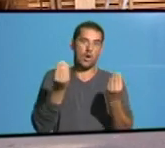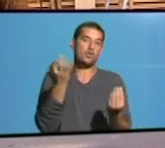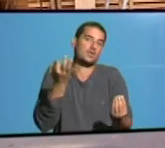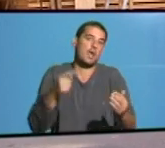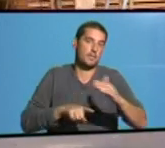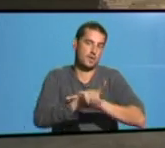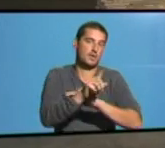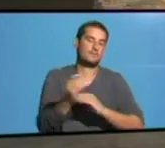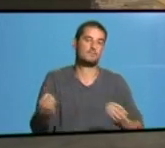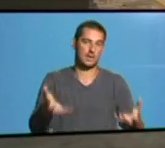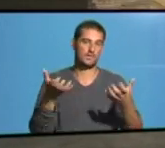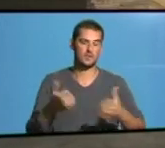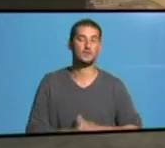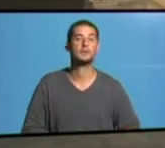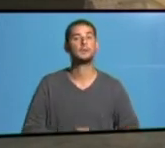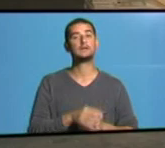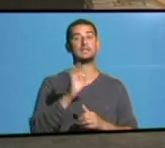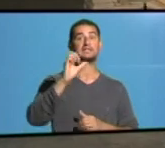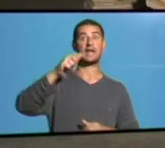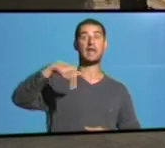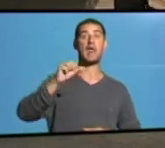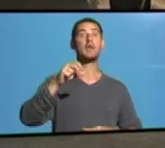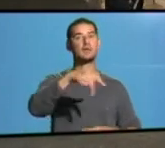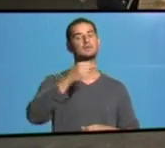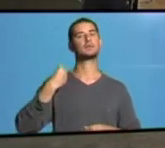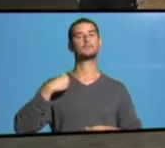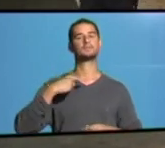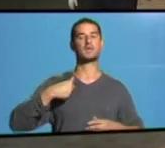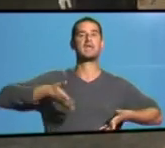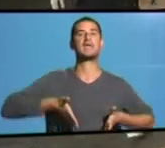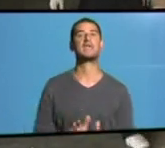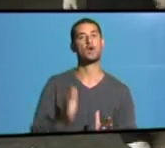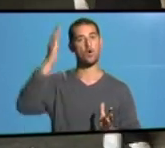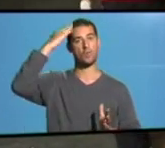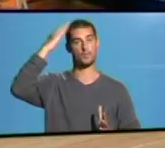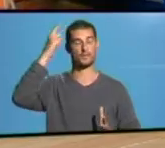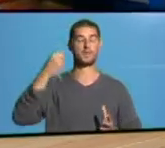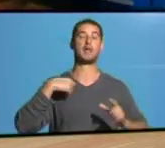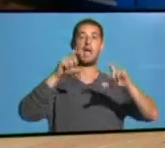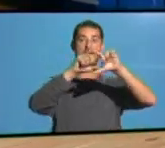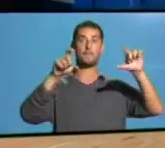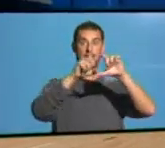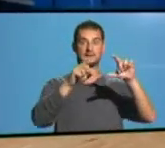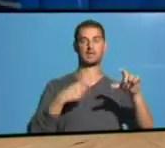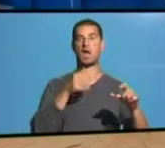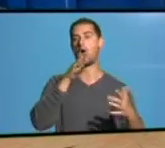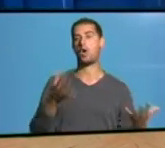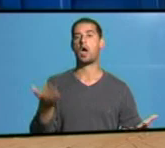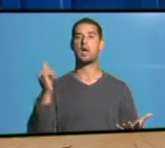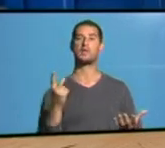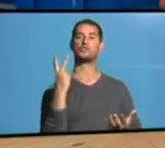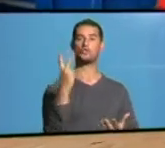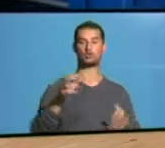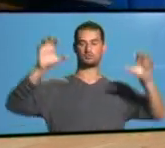que é beneficioso. Xenén é o fillo do propietario desta empresa de moldes para formigón. É unha das 2 naves que hai no concello, xa que